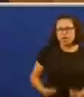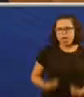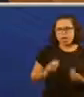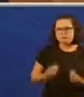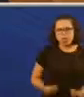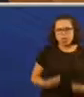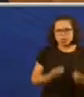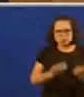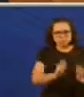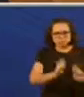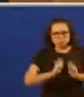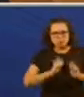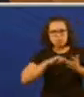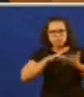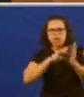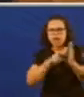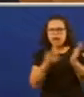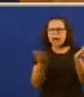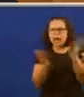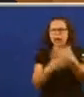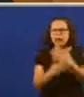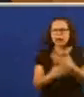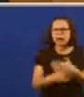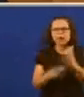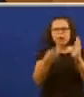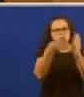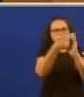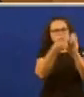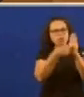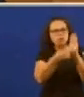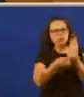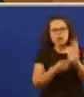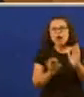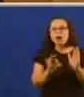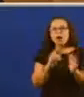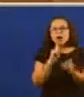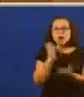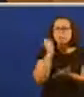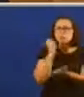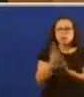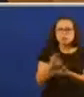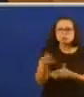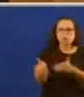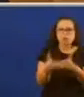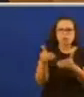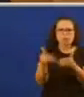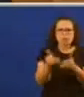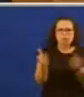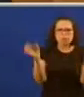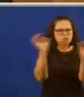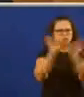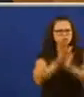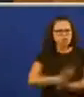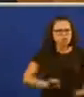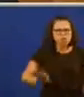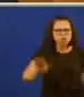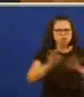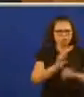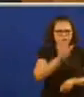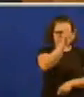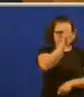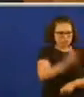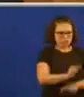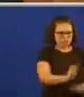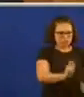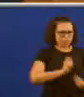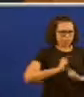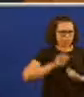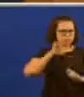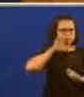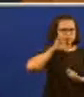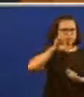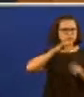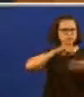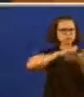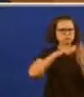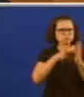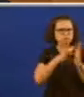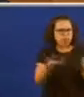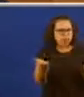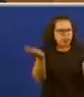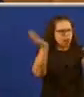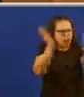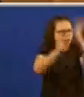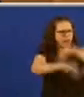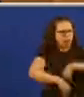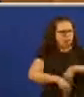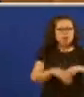tampouco ninguna actuación para apostar pola innovación. Vostede non ten proxecto de país e o único que fai é